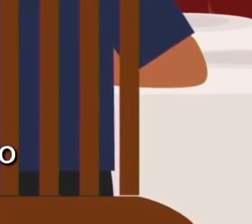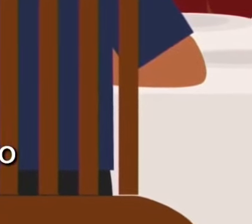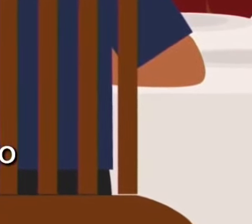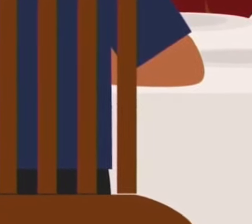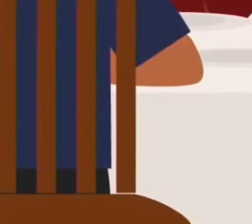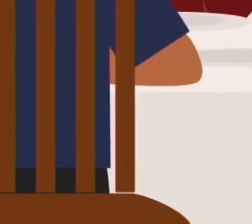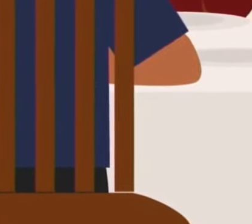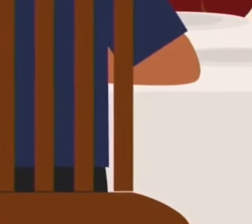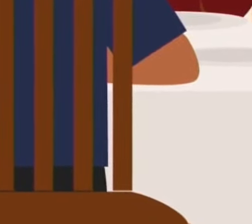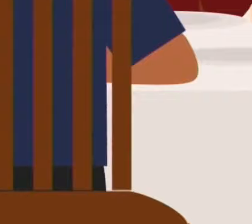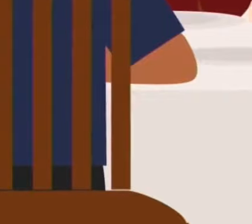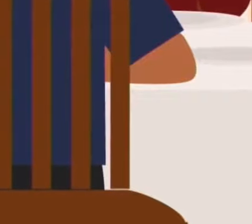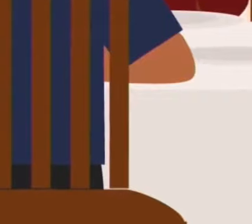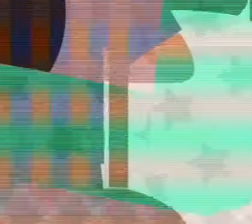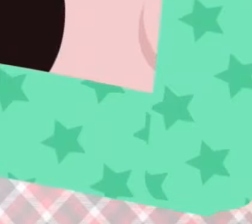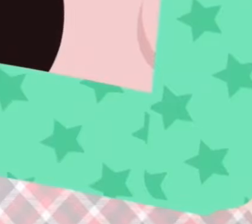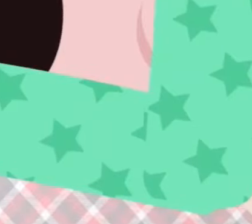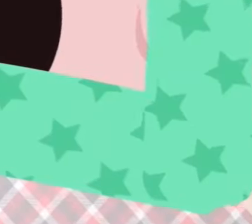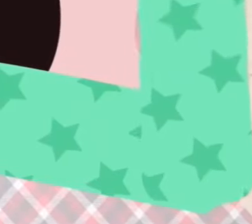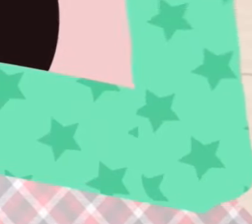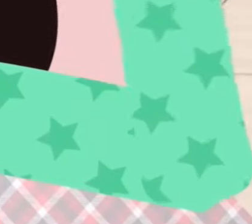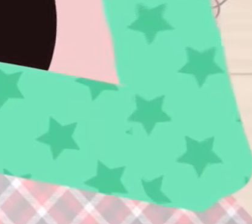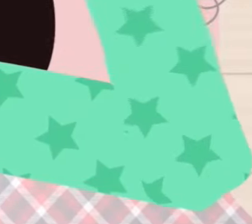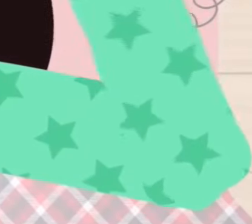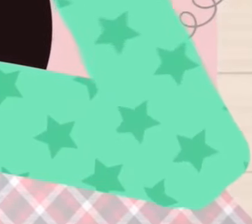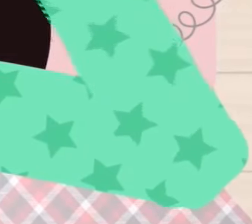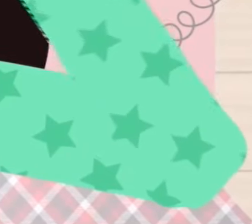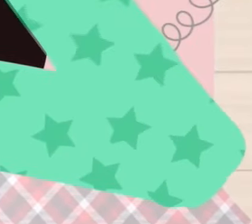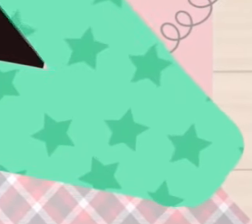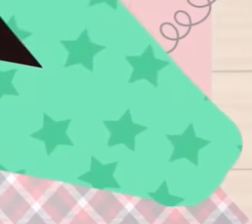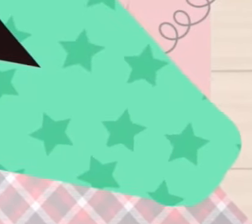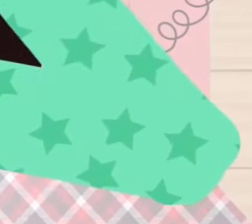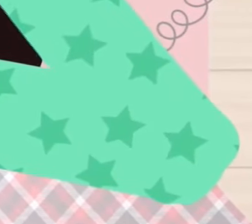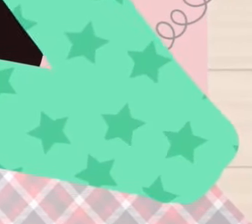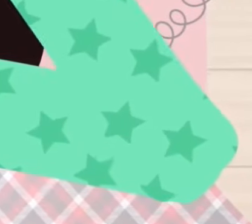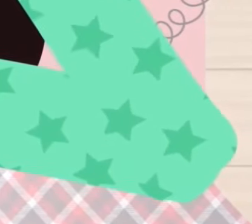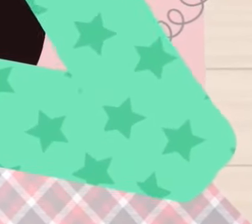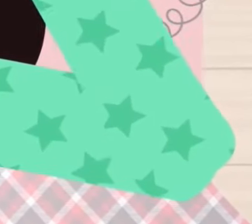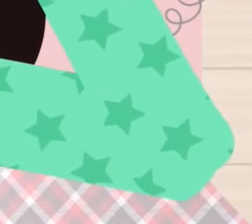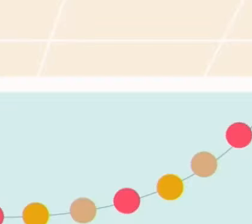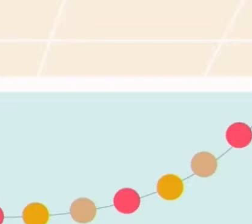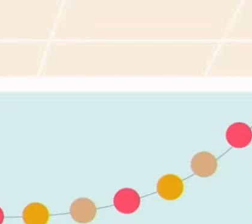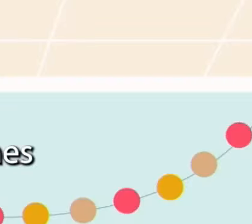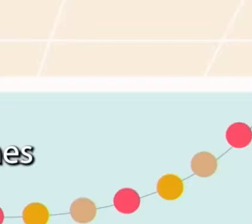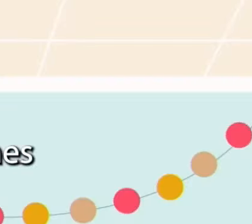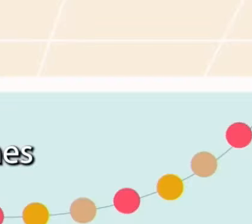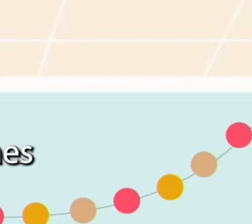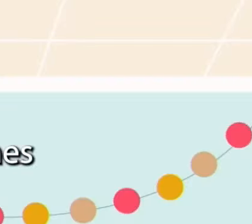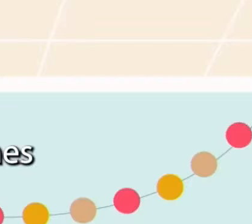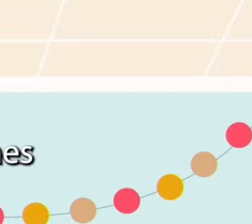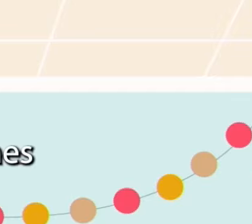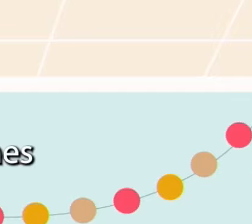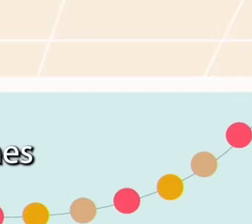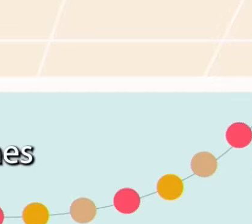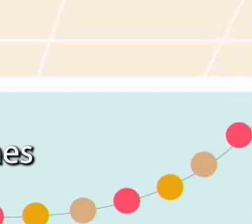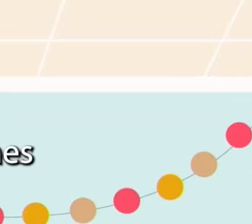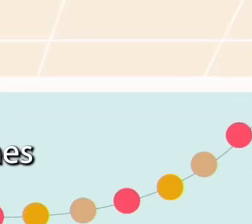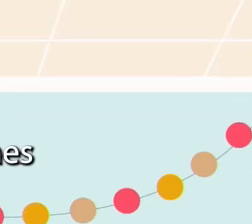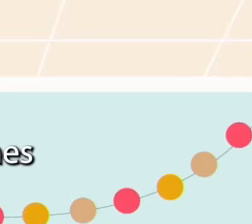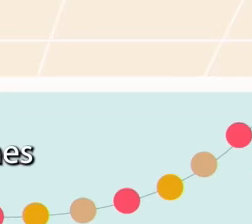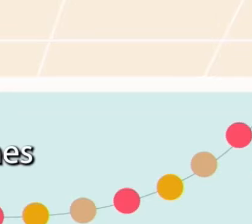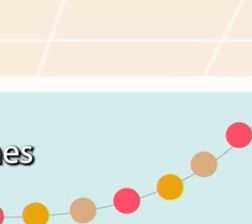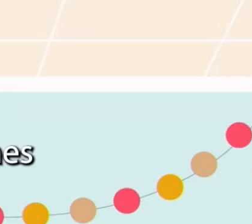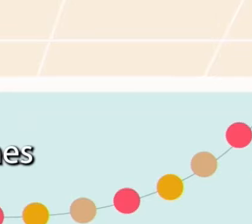Marta necesita un nuevo colchón. A la mañana siguiente, Marta despierta y revisa su celular, encontrando mucha publicidad